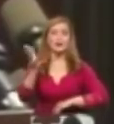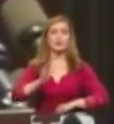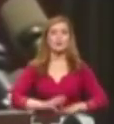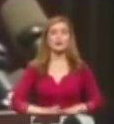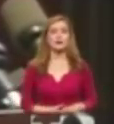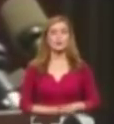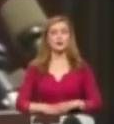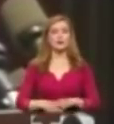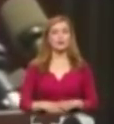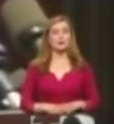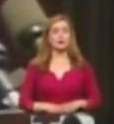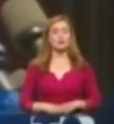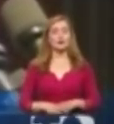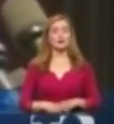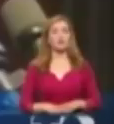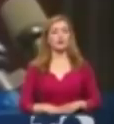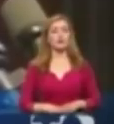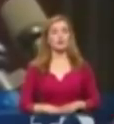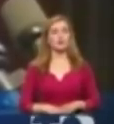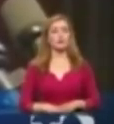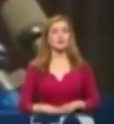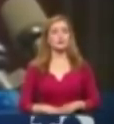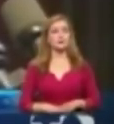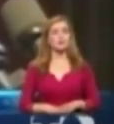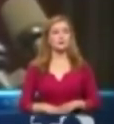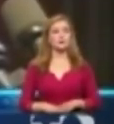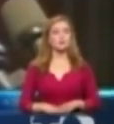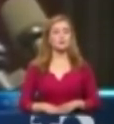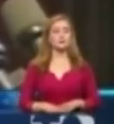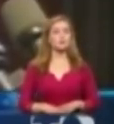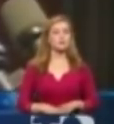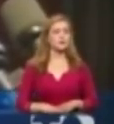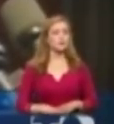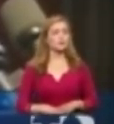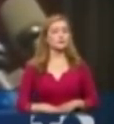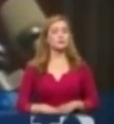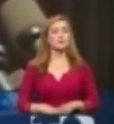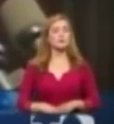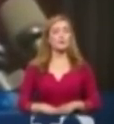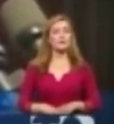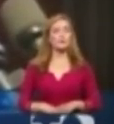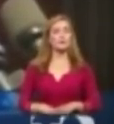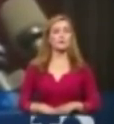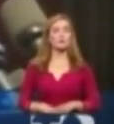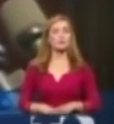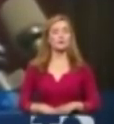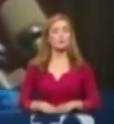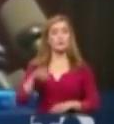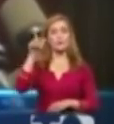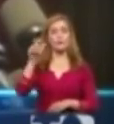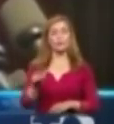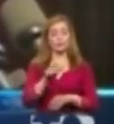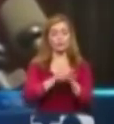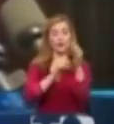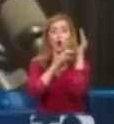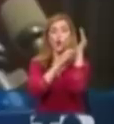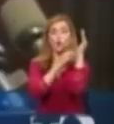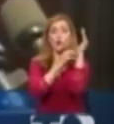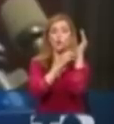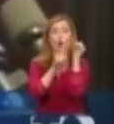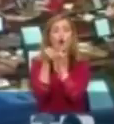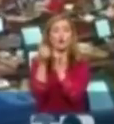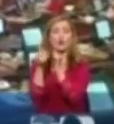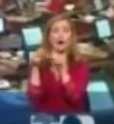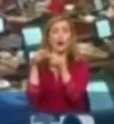posiblemente de lo que se puede establecer, o preliminarmente se puede establecer, es que la persona que portaba el dispositivo